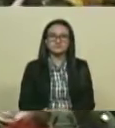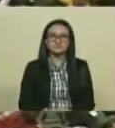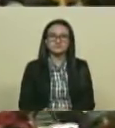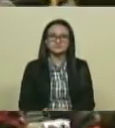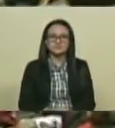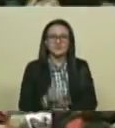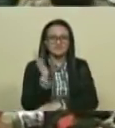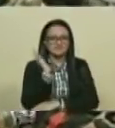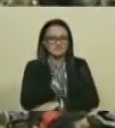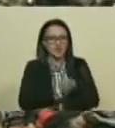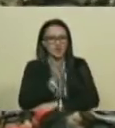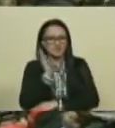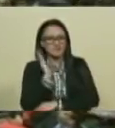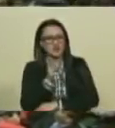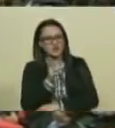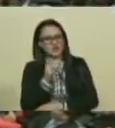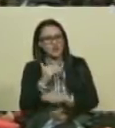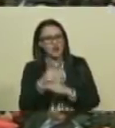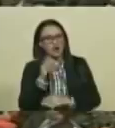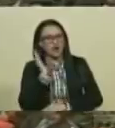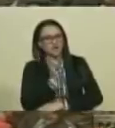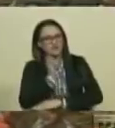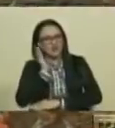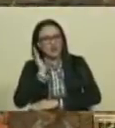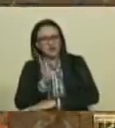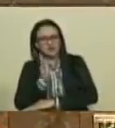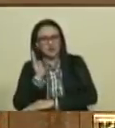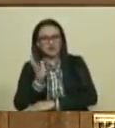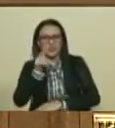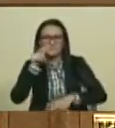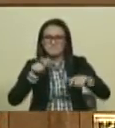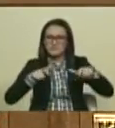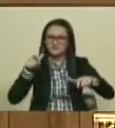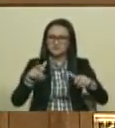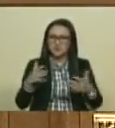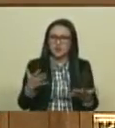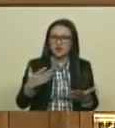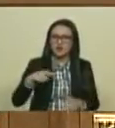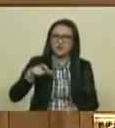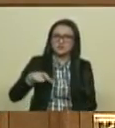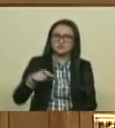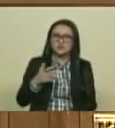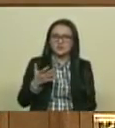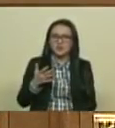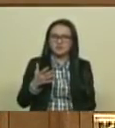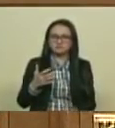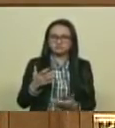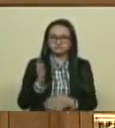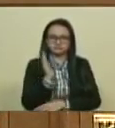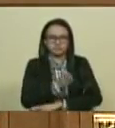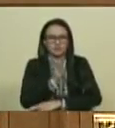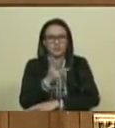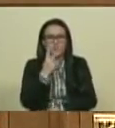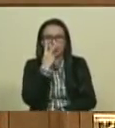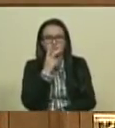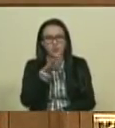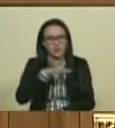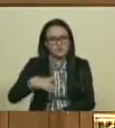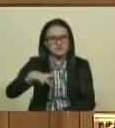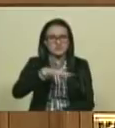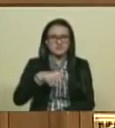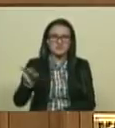desfavorecidas y vulnerables, porque convirtió al Ministerio Público en una máquina de imputar, de acusar a los pobres de este país.